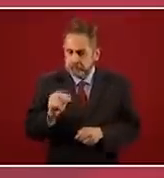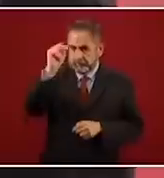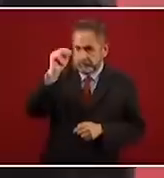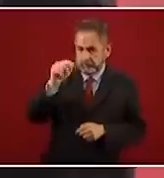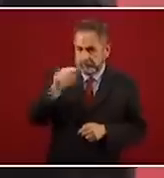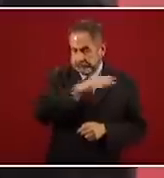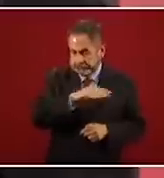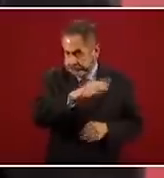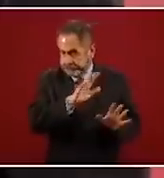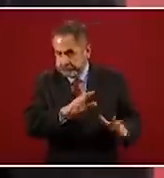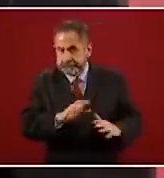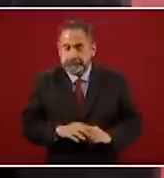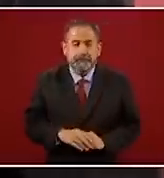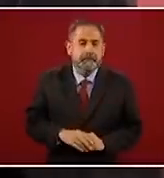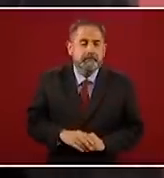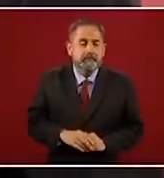trabajadores.